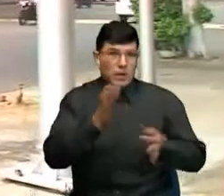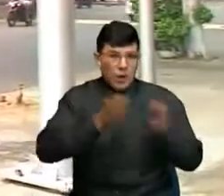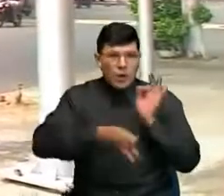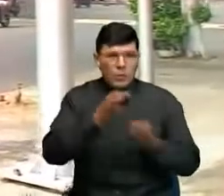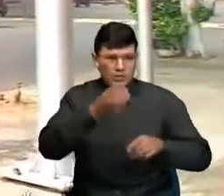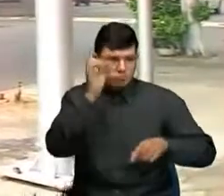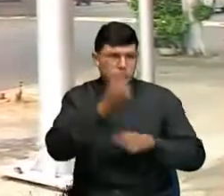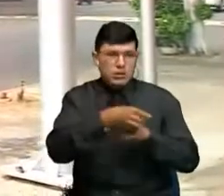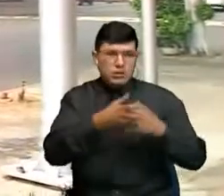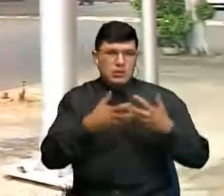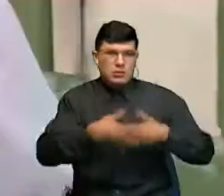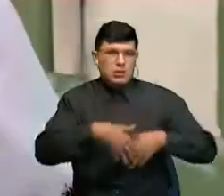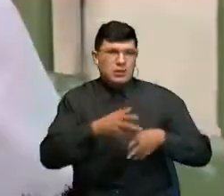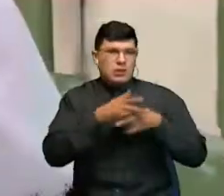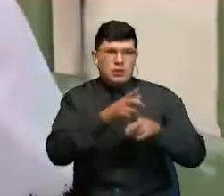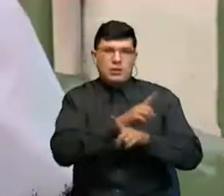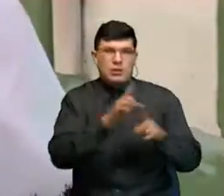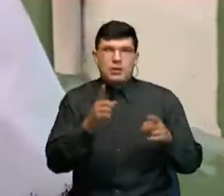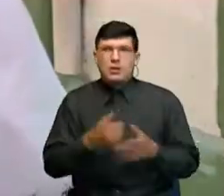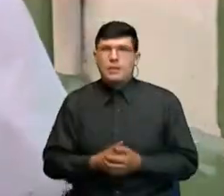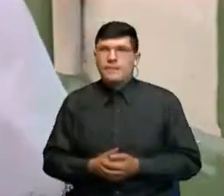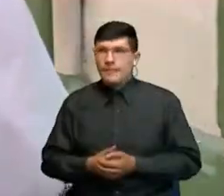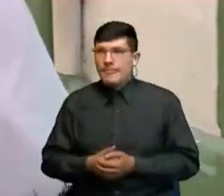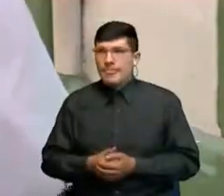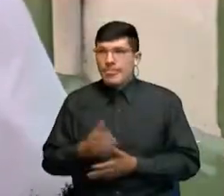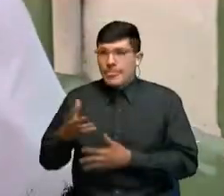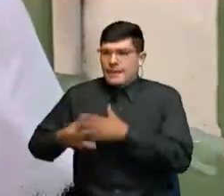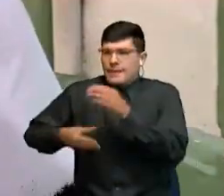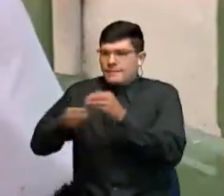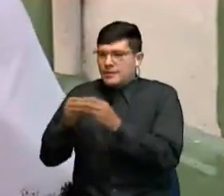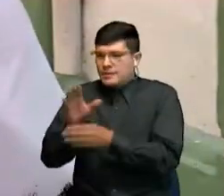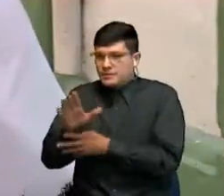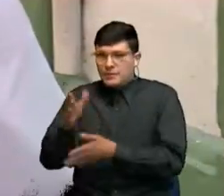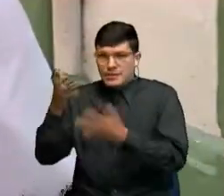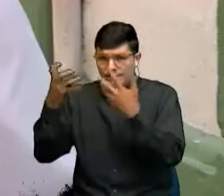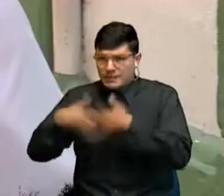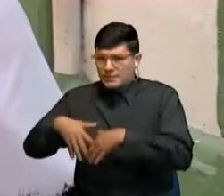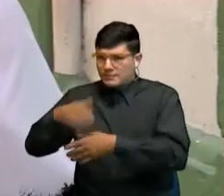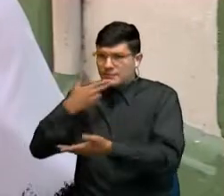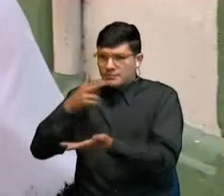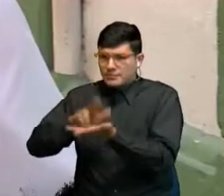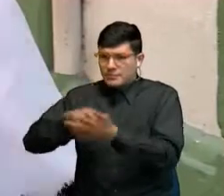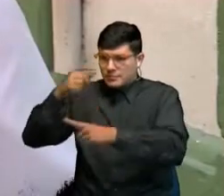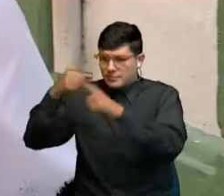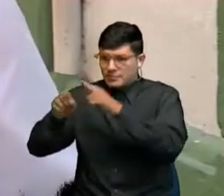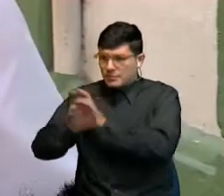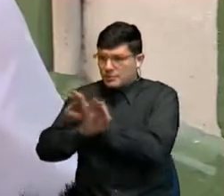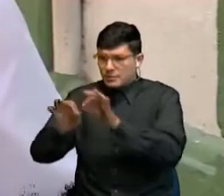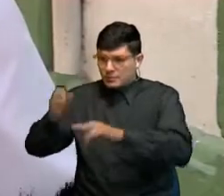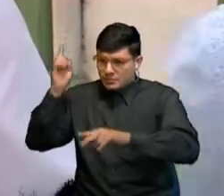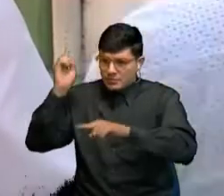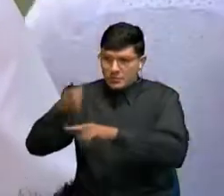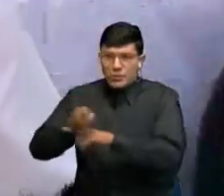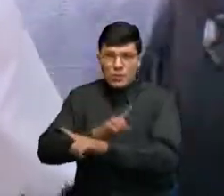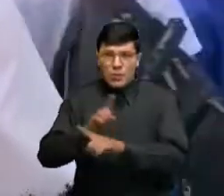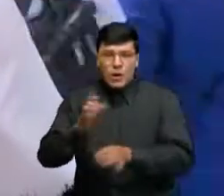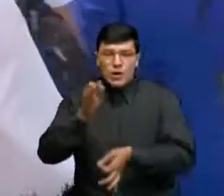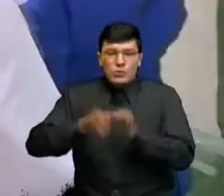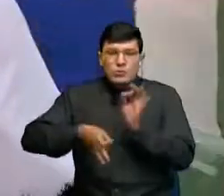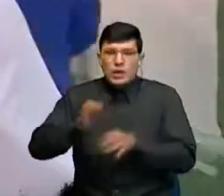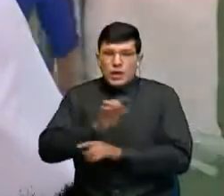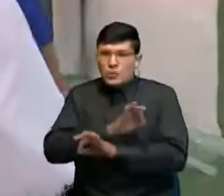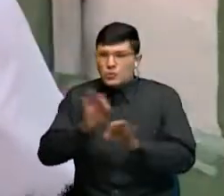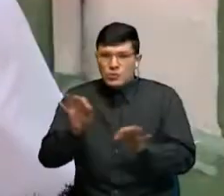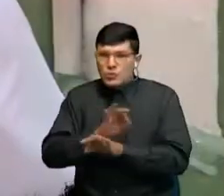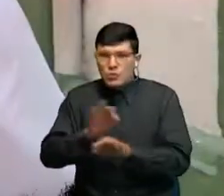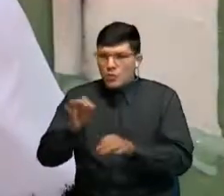suspensión cautelar. Es que, entre otras cosas, al concesionario no le ha llegado ninguna orden. El juzgado no le está